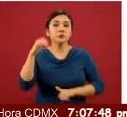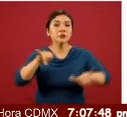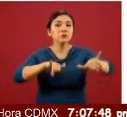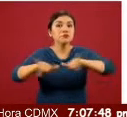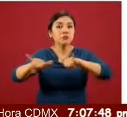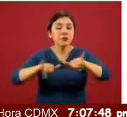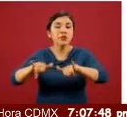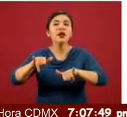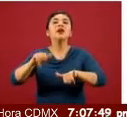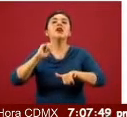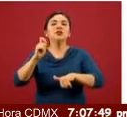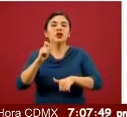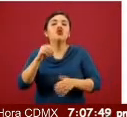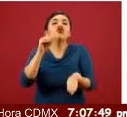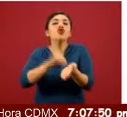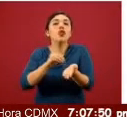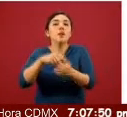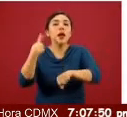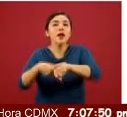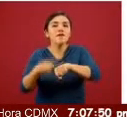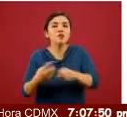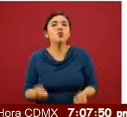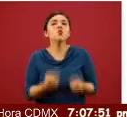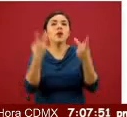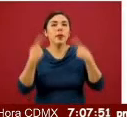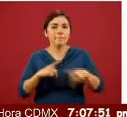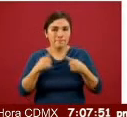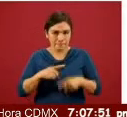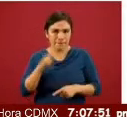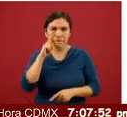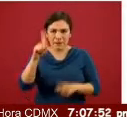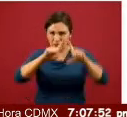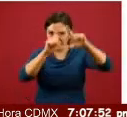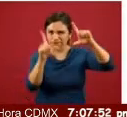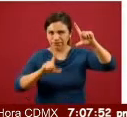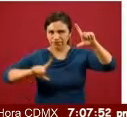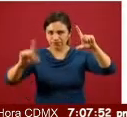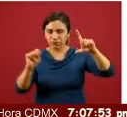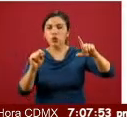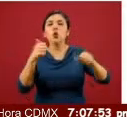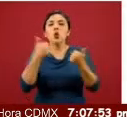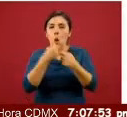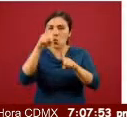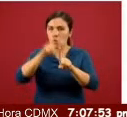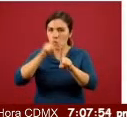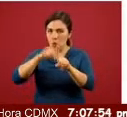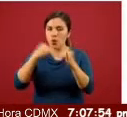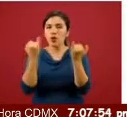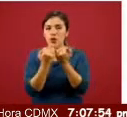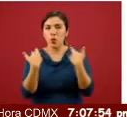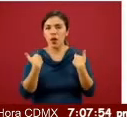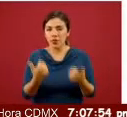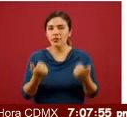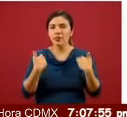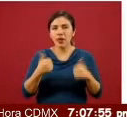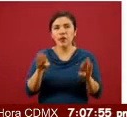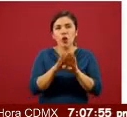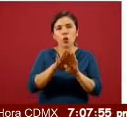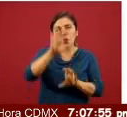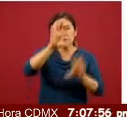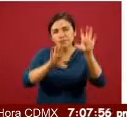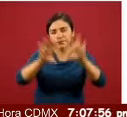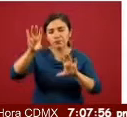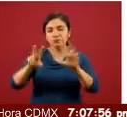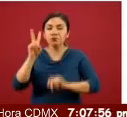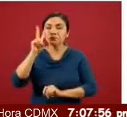epidemia activa en México, también una distribución geográfica por colores en función de los rangos. Aquí vemos que